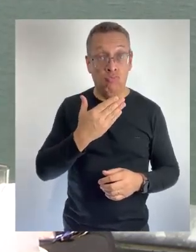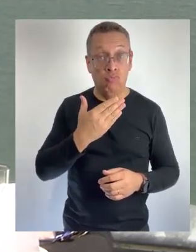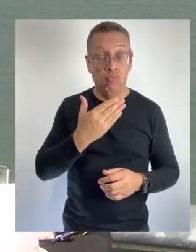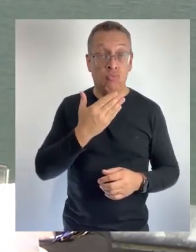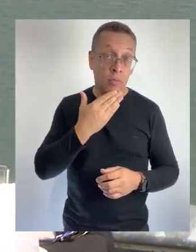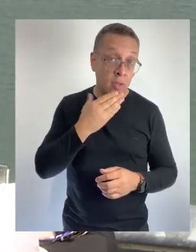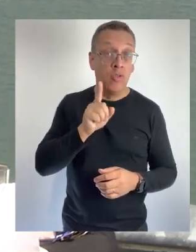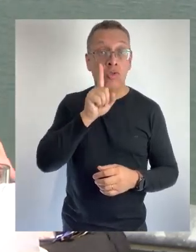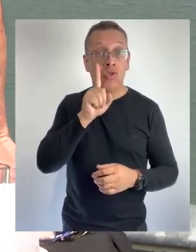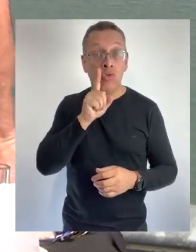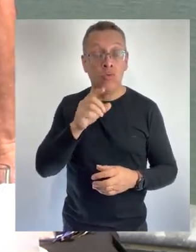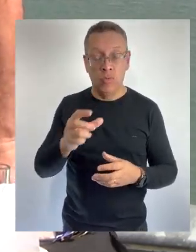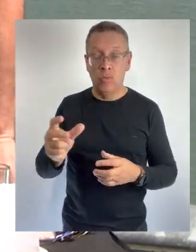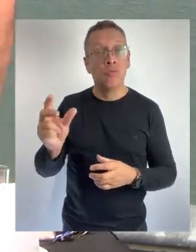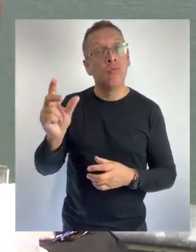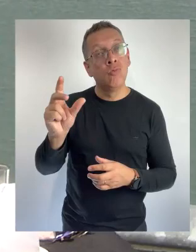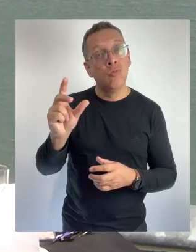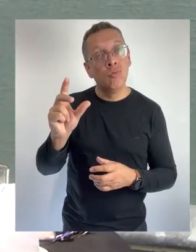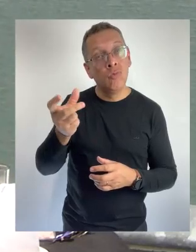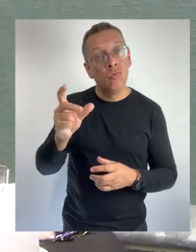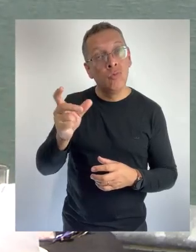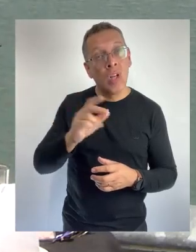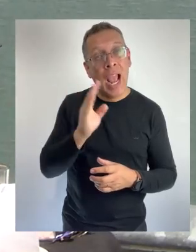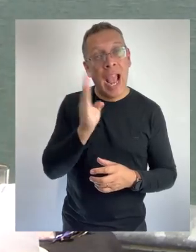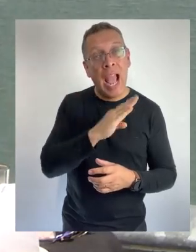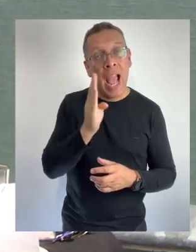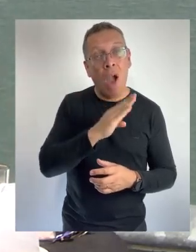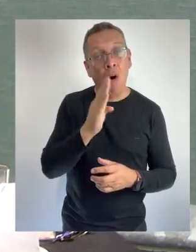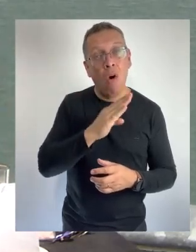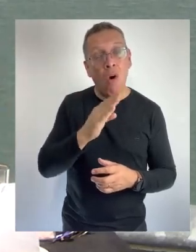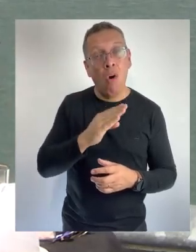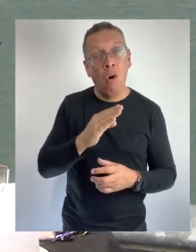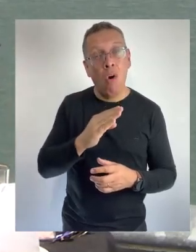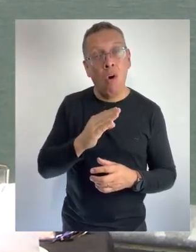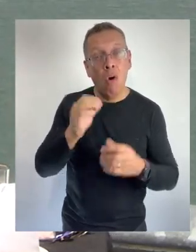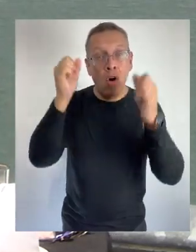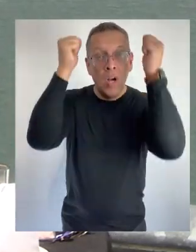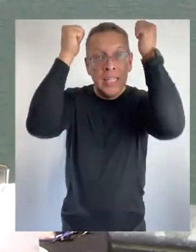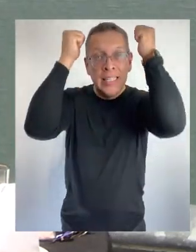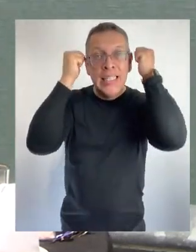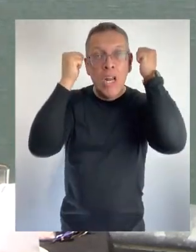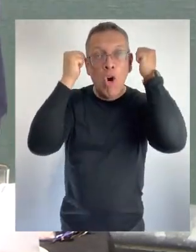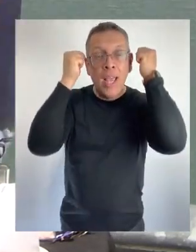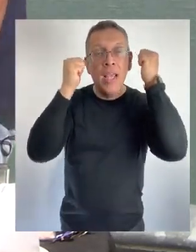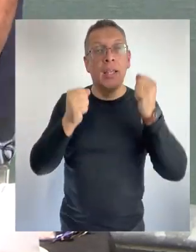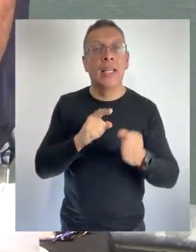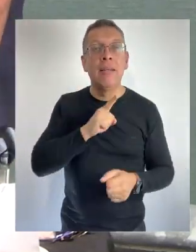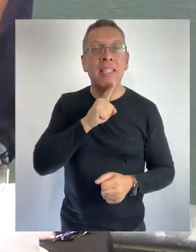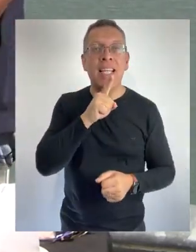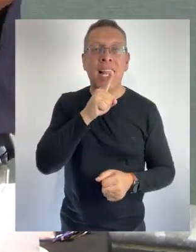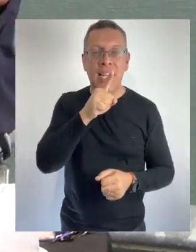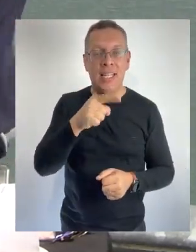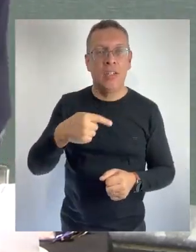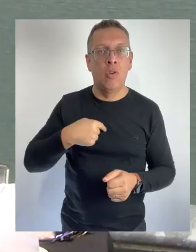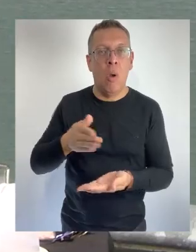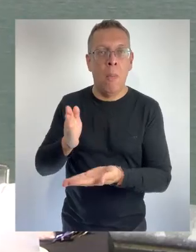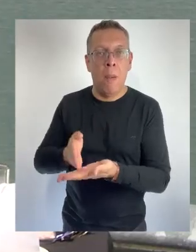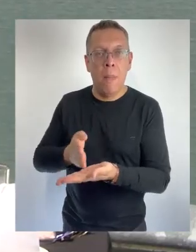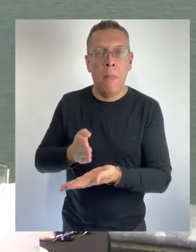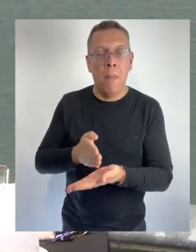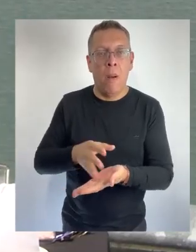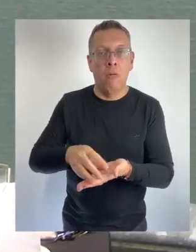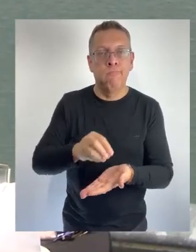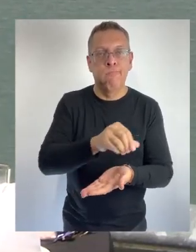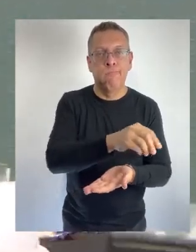¿no? No, el ajo blanco. Ah, ya, perfecto. El ajo de Chiloé, el gordito. El gordito, ya, perfecto. O sea, un plato simple